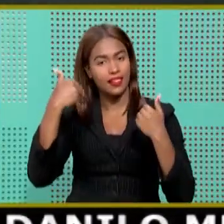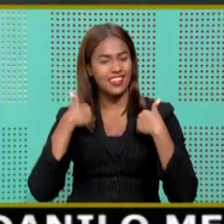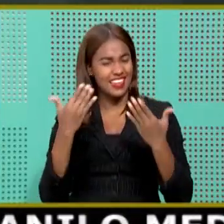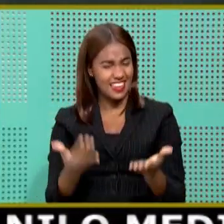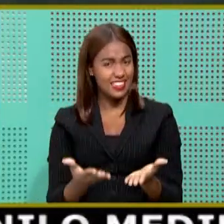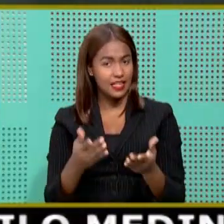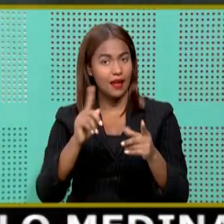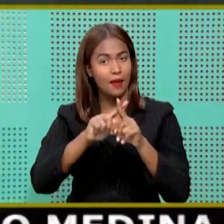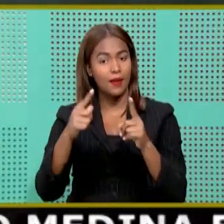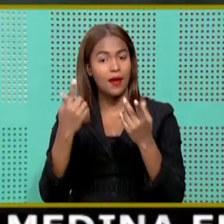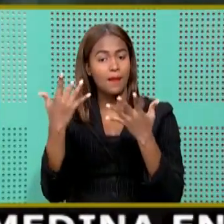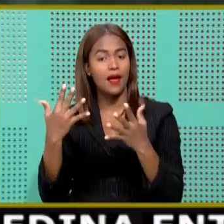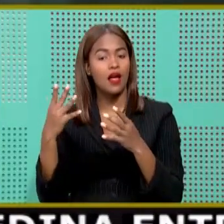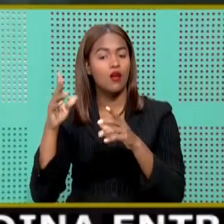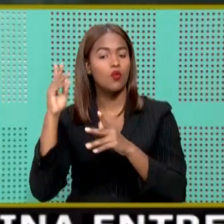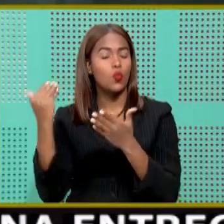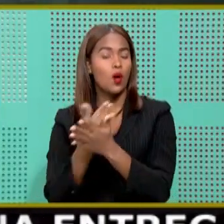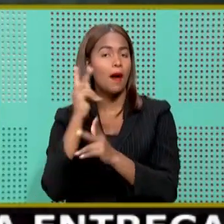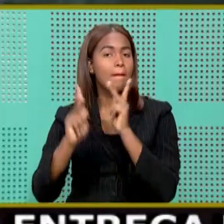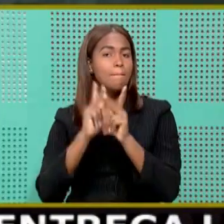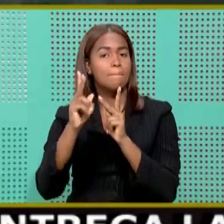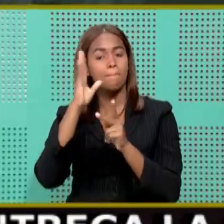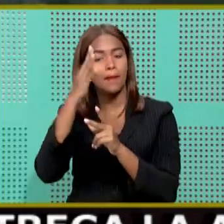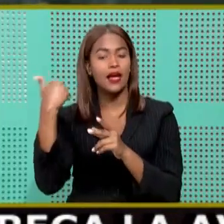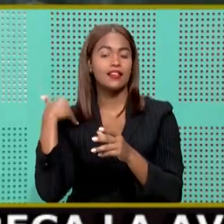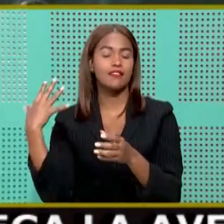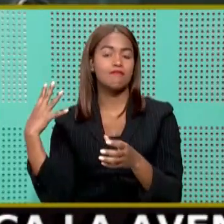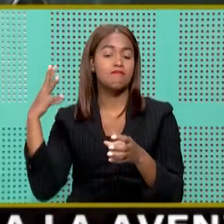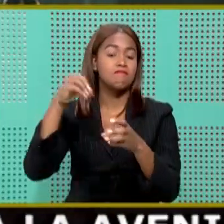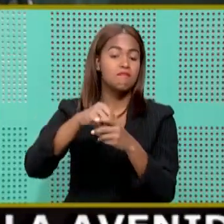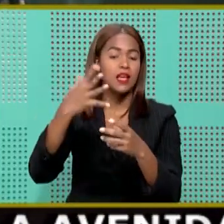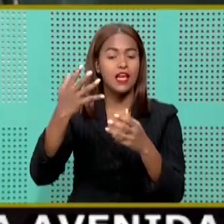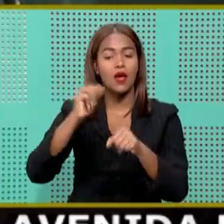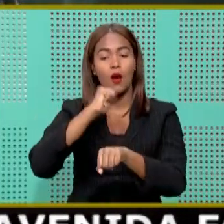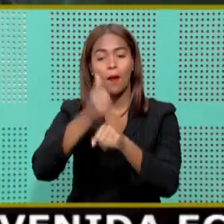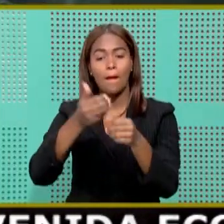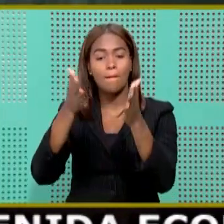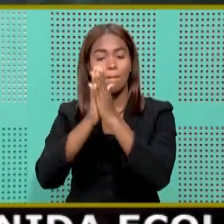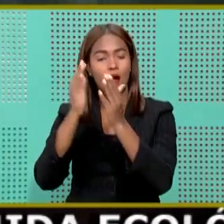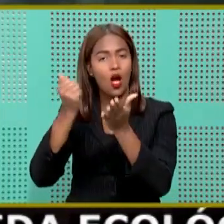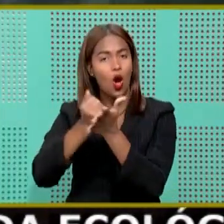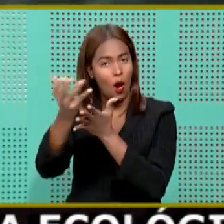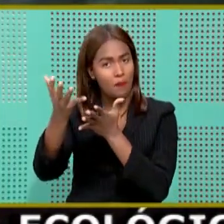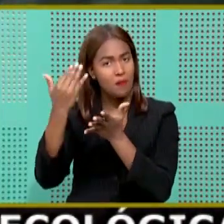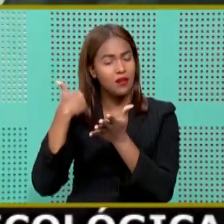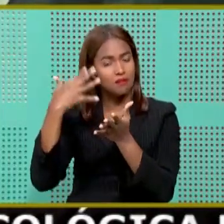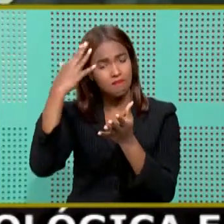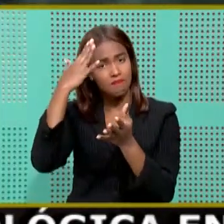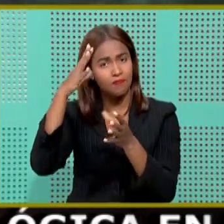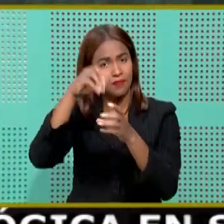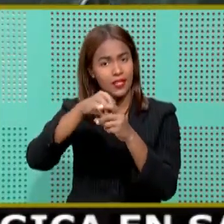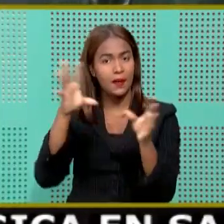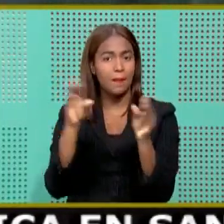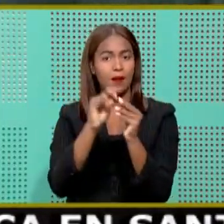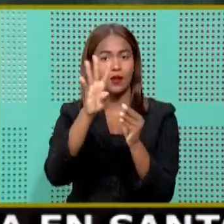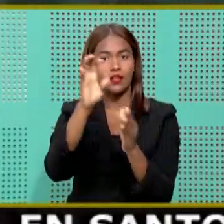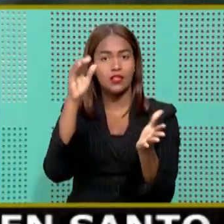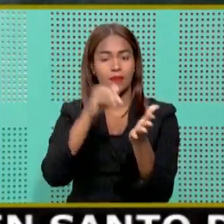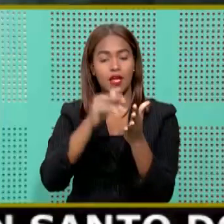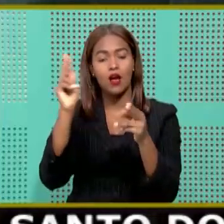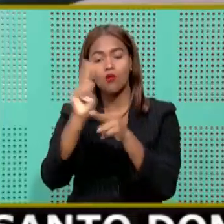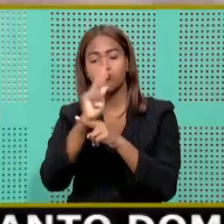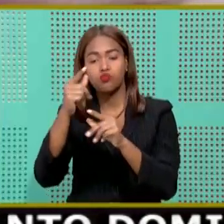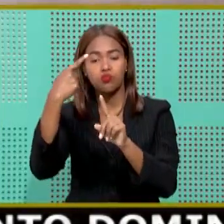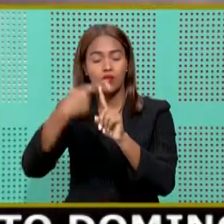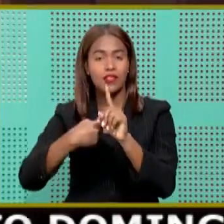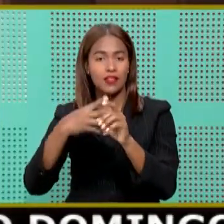pero serán las nuevas autoridades quienes tendrían que realizar la solicitud de compras, que se estima será de más de 400.000 unidades en